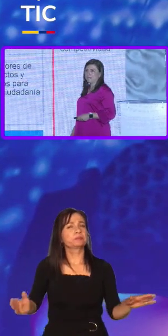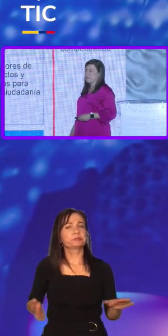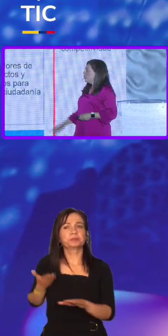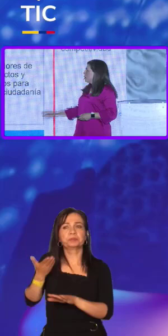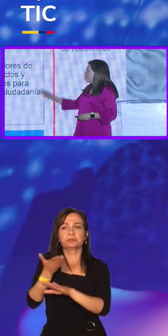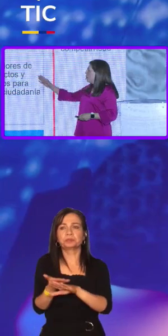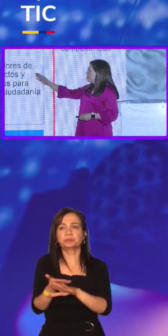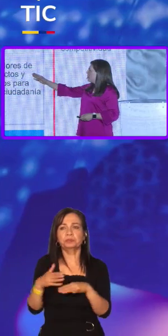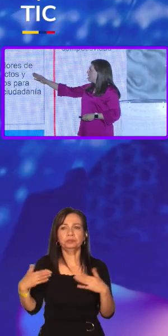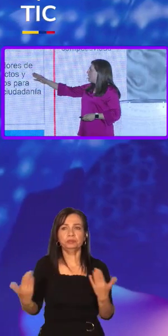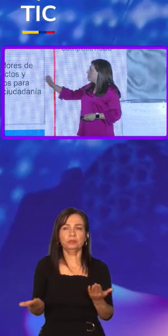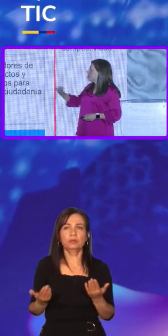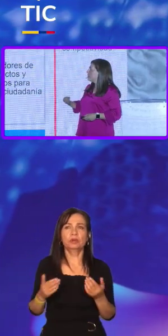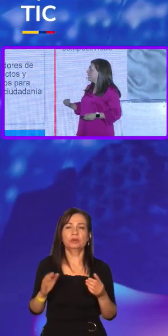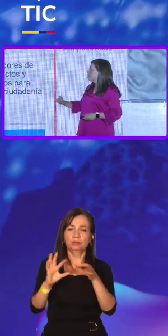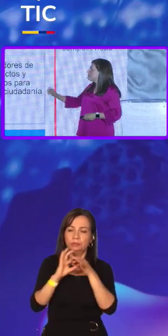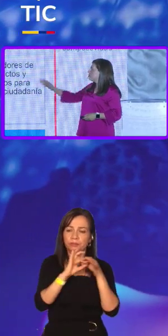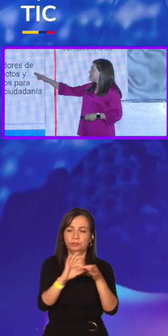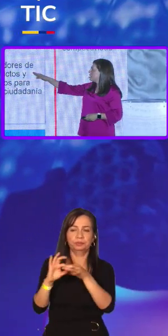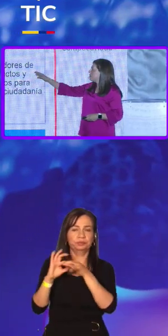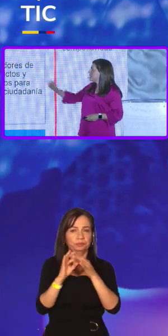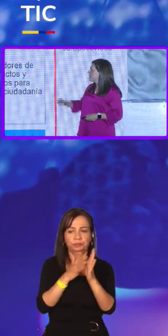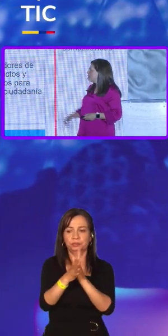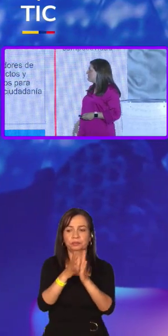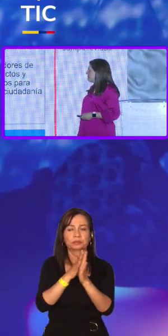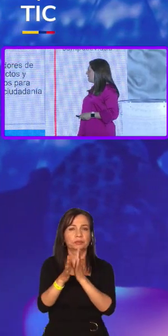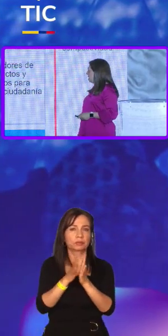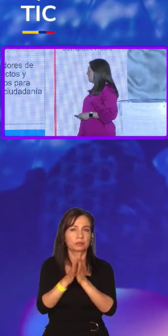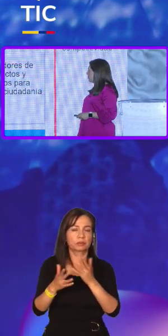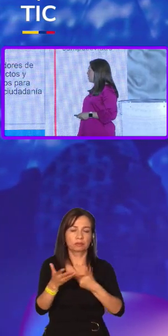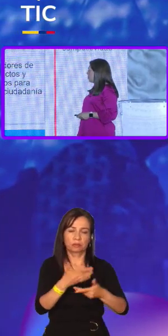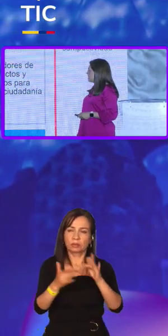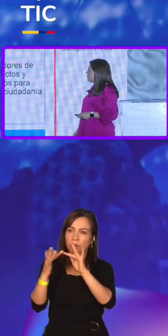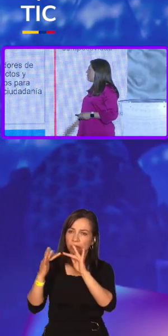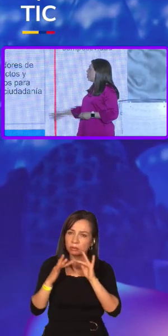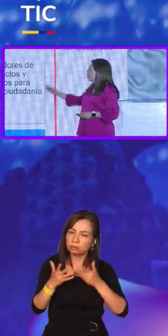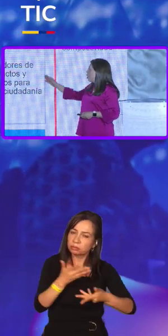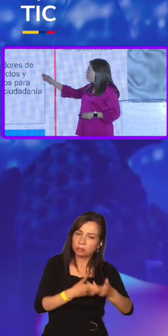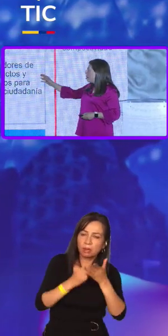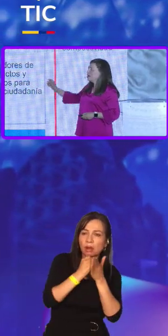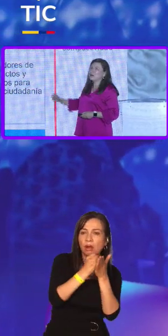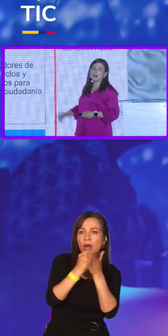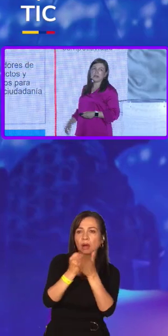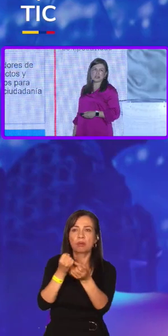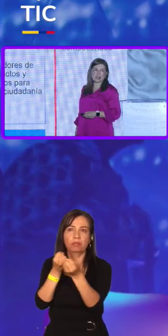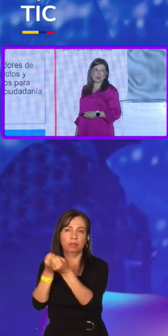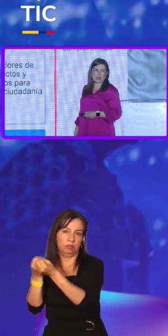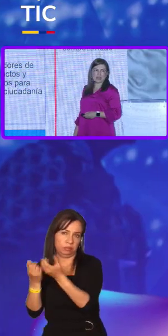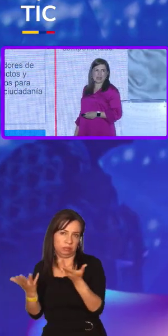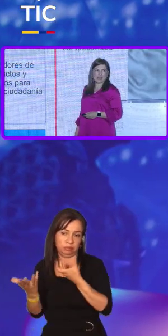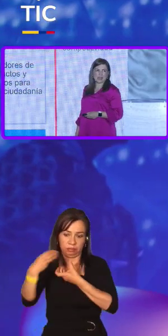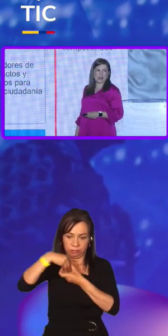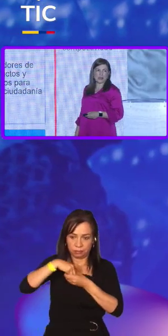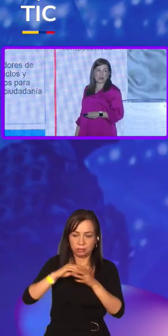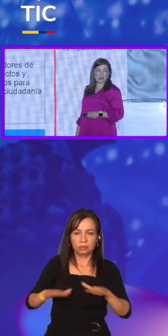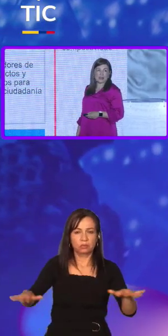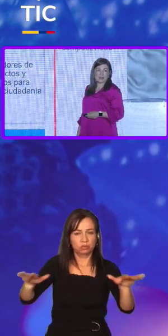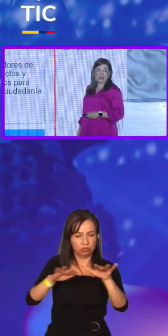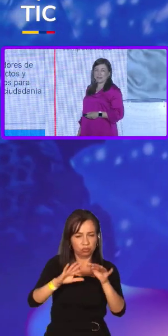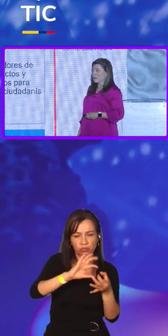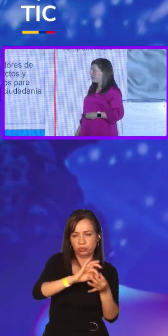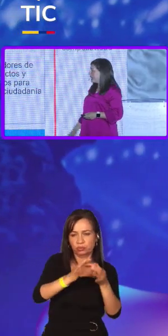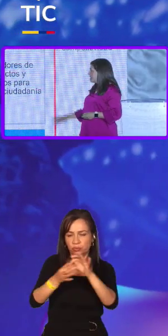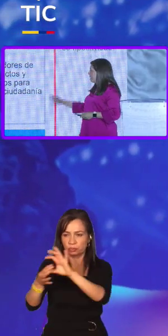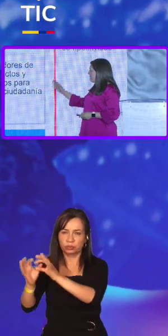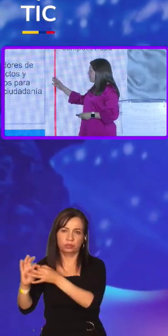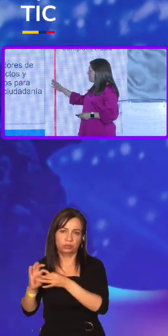Lo plantearon así: ¿cómo unificamos los datos basados en la interoperabilidad y la colaboración? ¿Cómo incluimos a toda la cadena